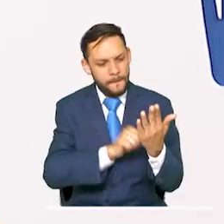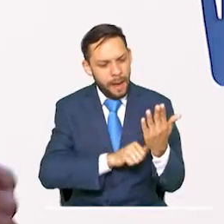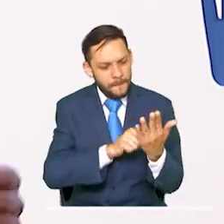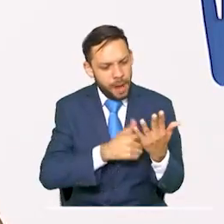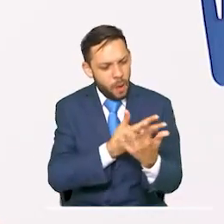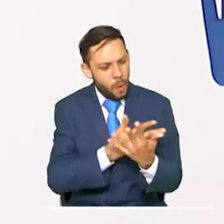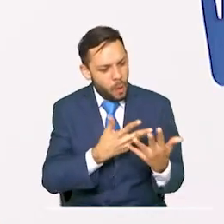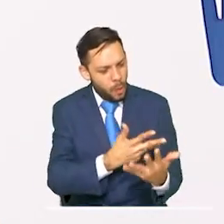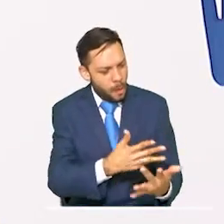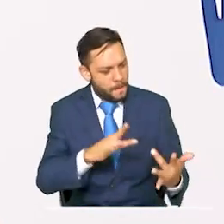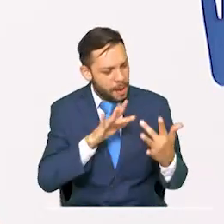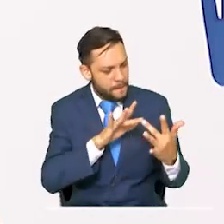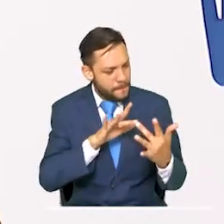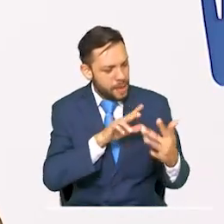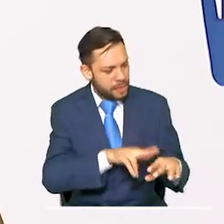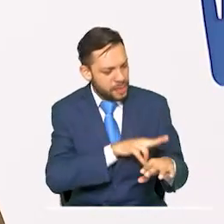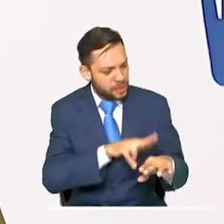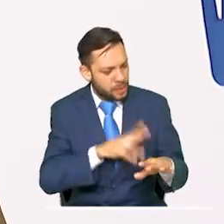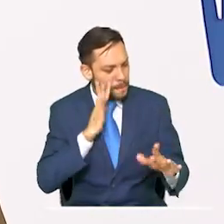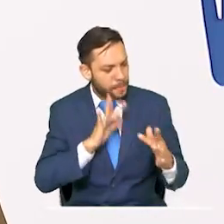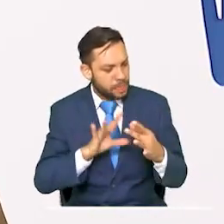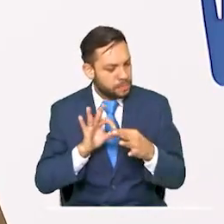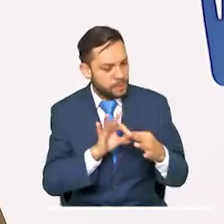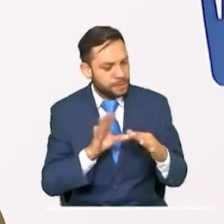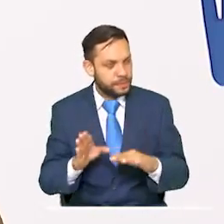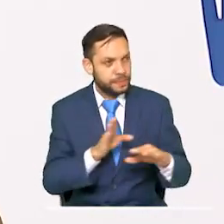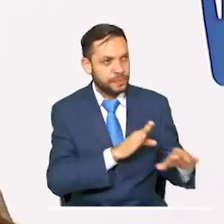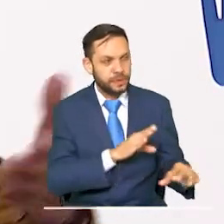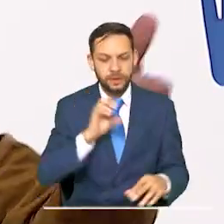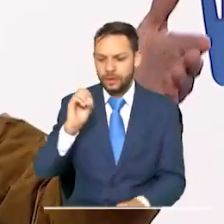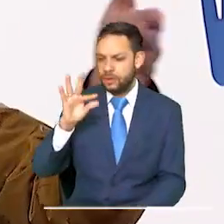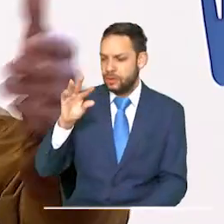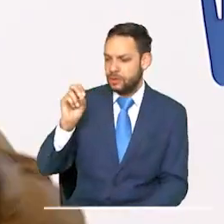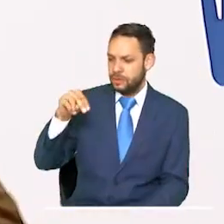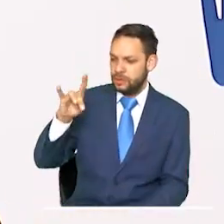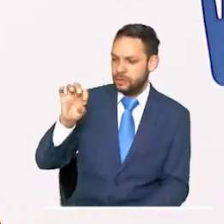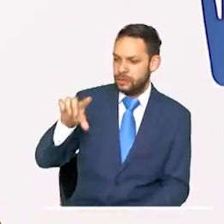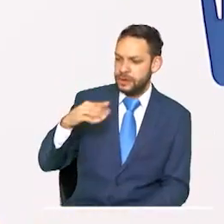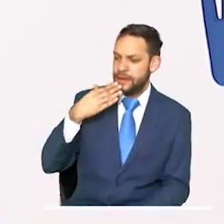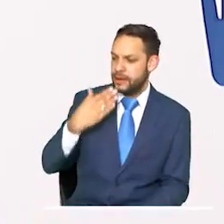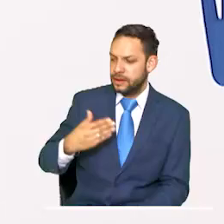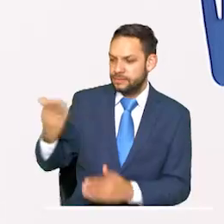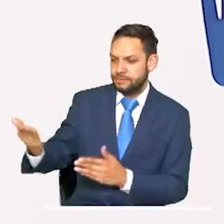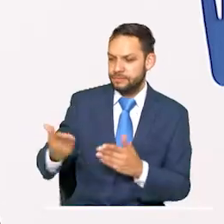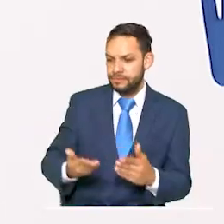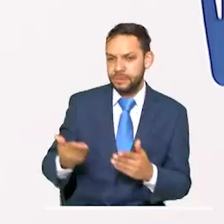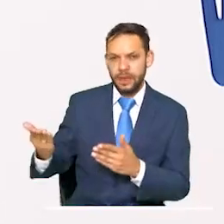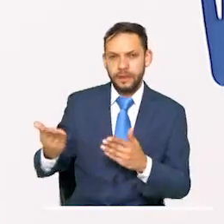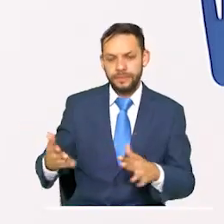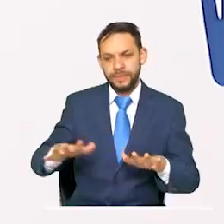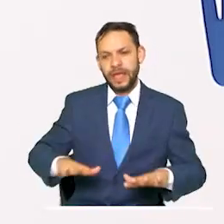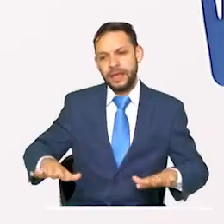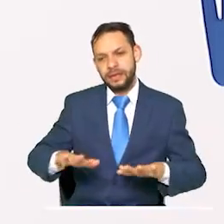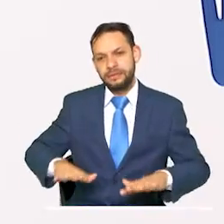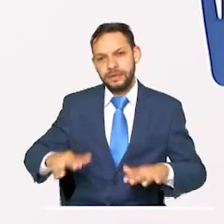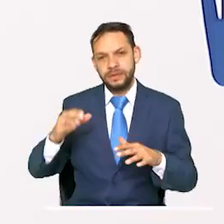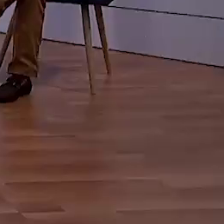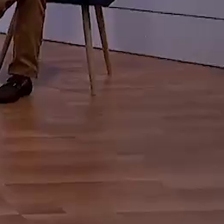para productos naturales, doctor Rojas. Doctor Otoniel, bienvenido, y quiero que compartamos este espacio hoy sobre